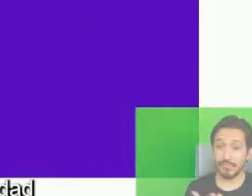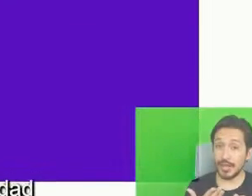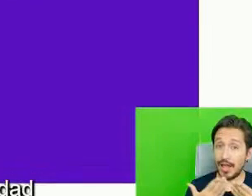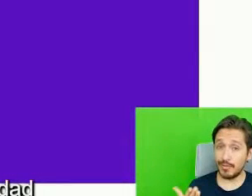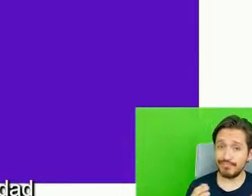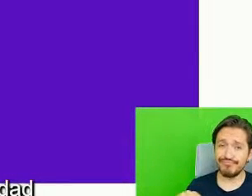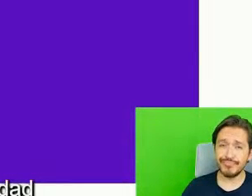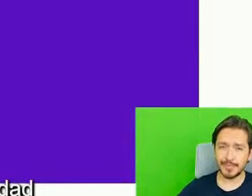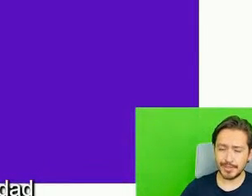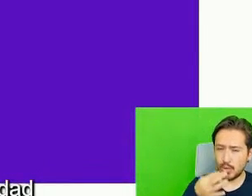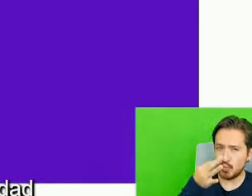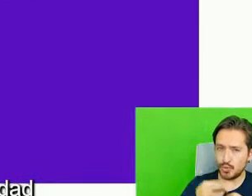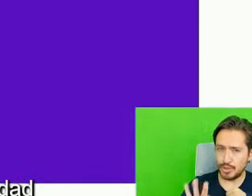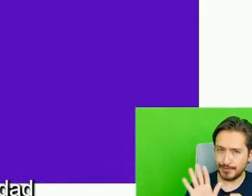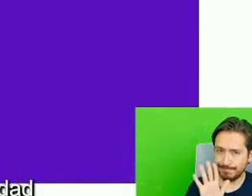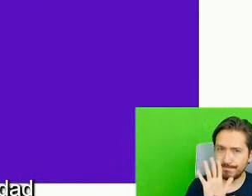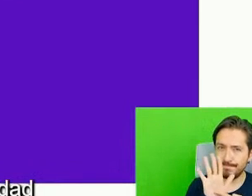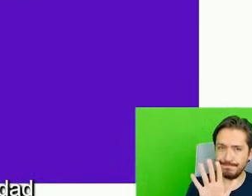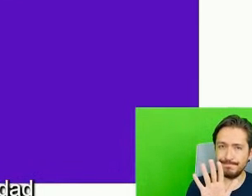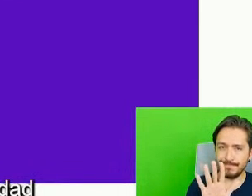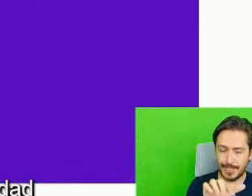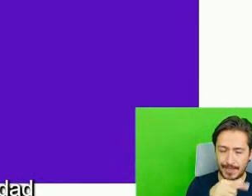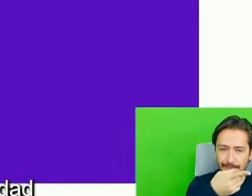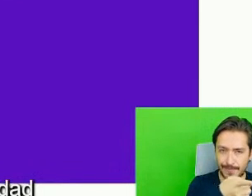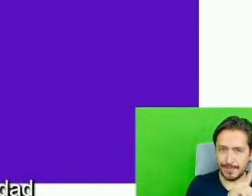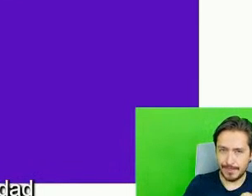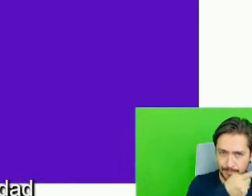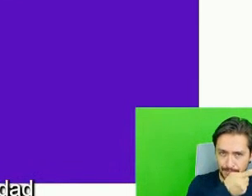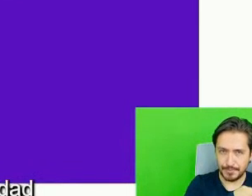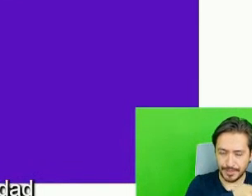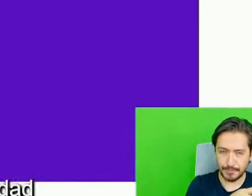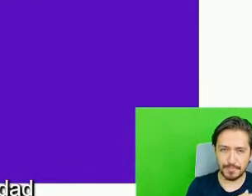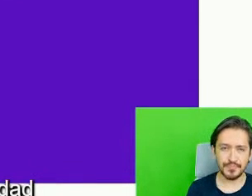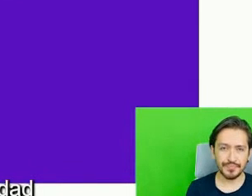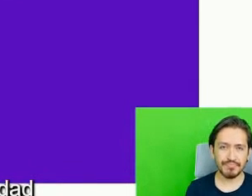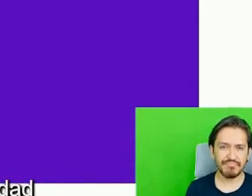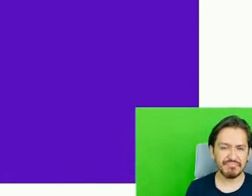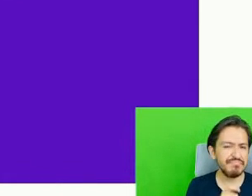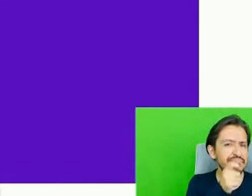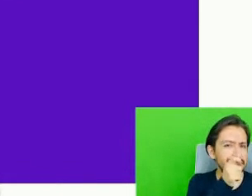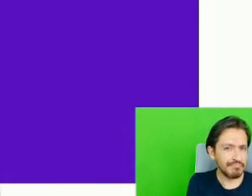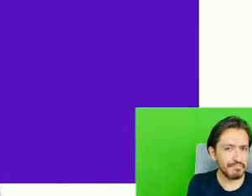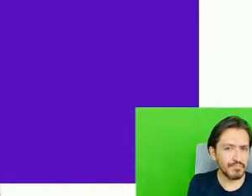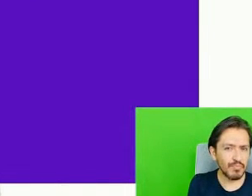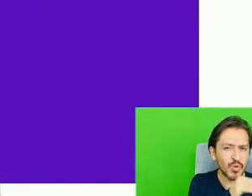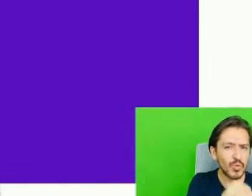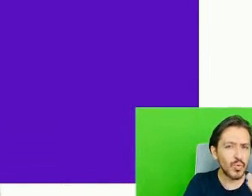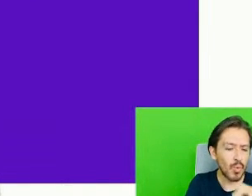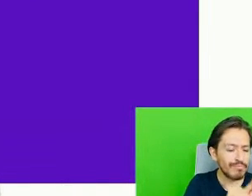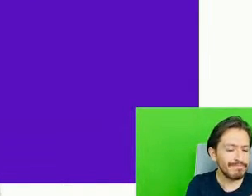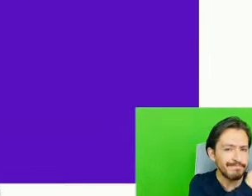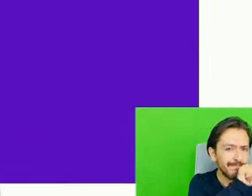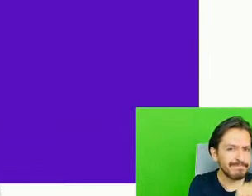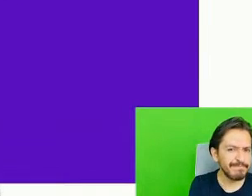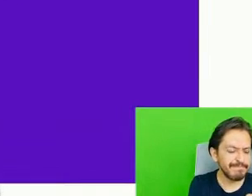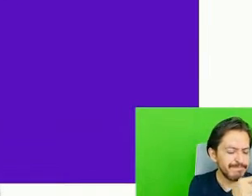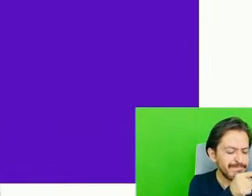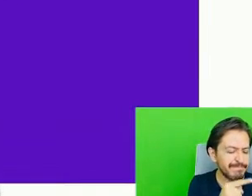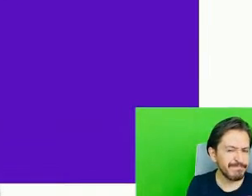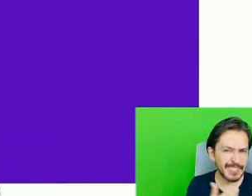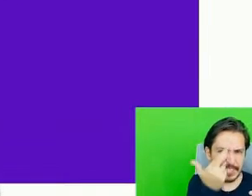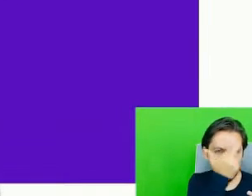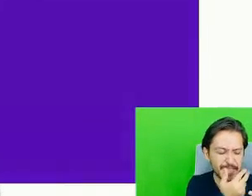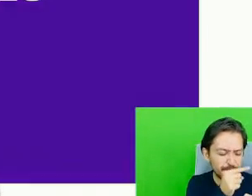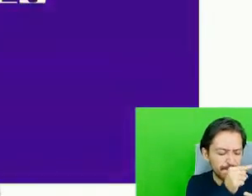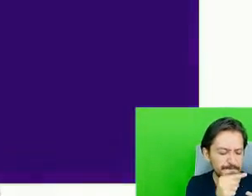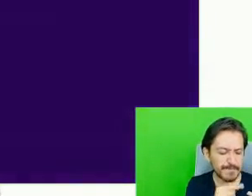A continuación, presentaremos la última actividad de este primer día, en donde se hará un recorrido por el panorama de las políticas culturales de Jalisco